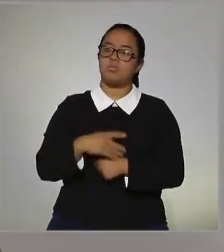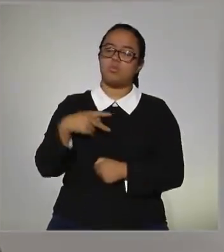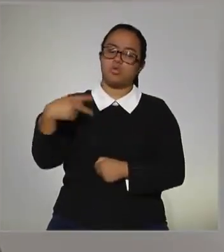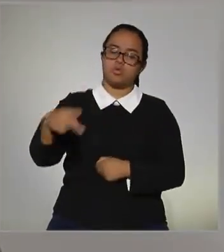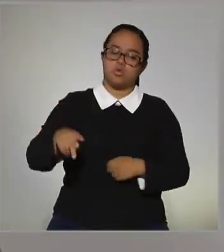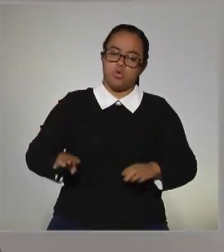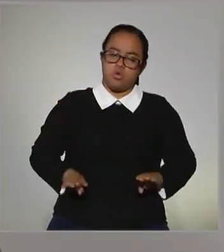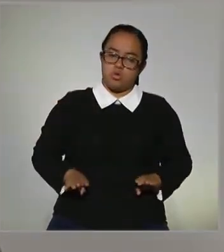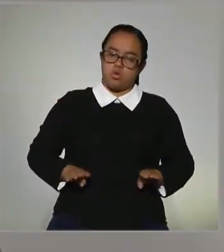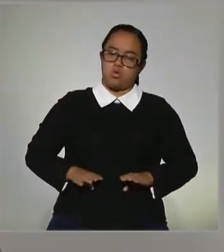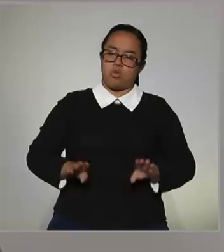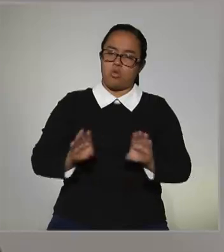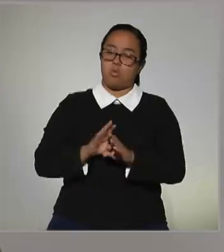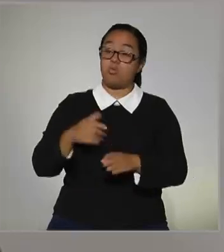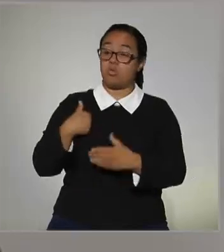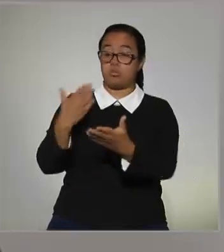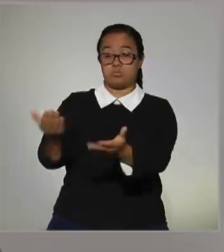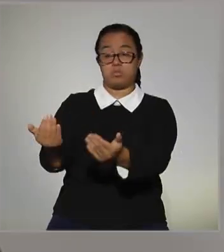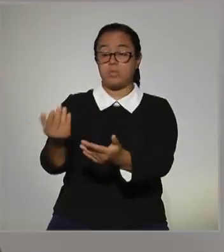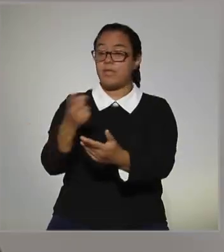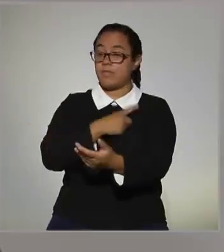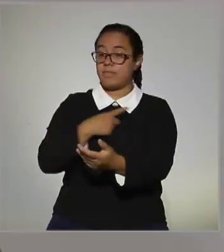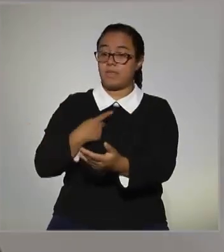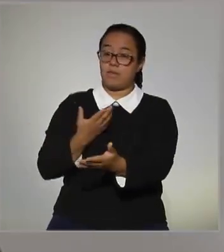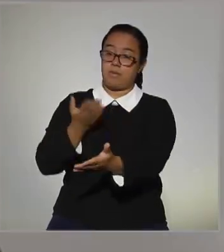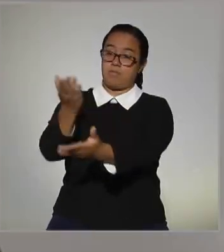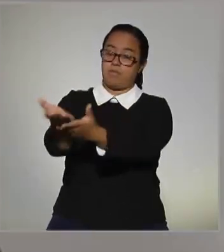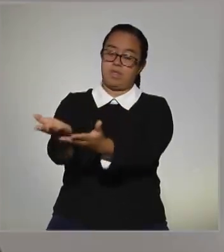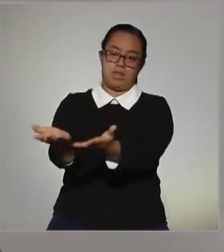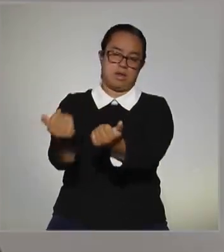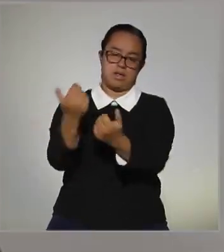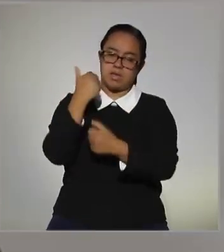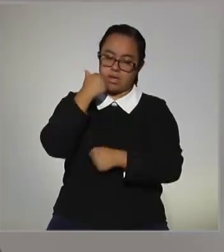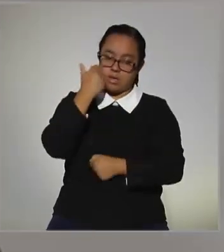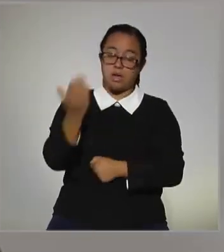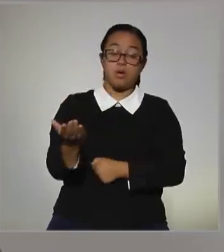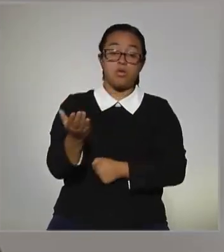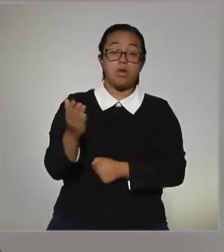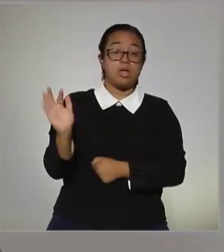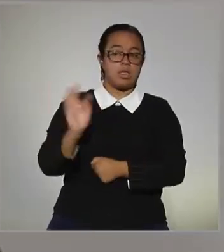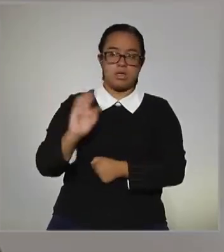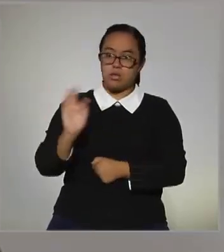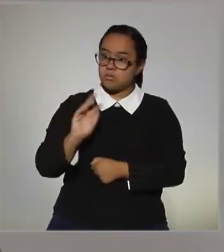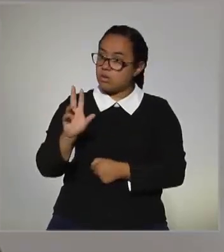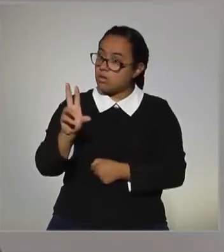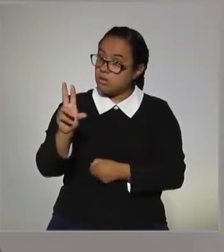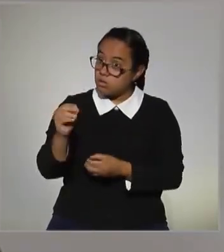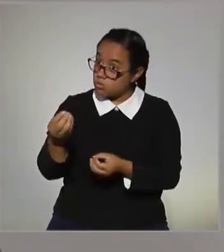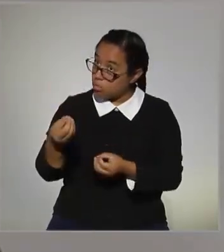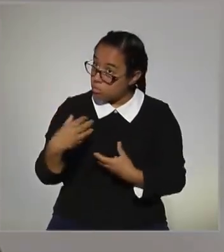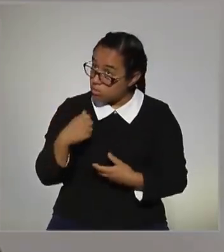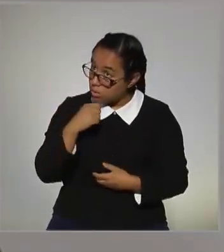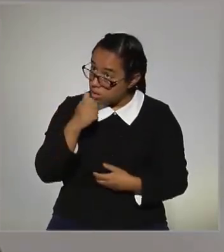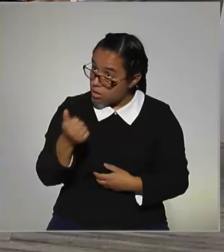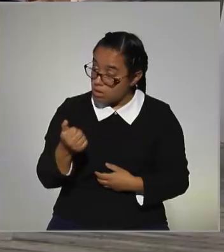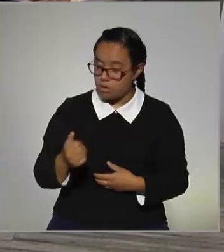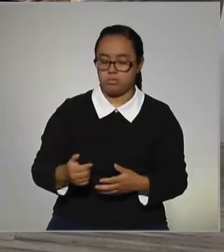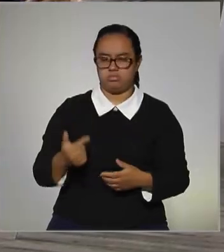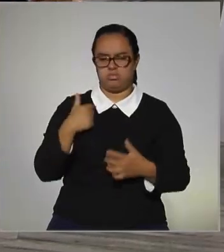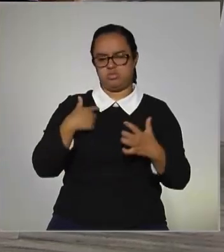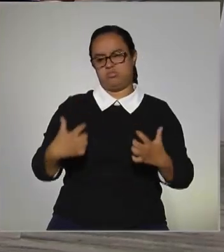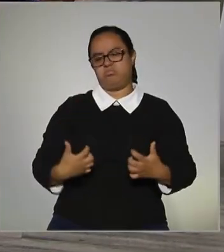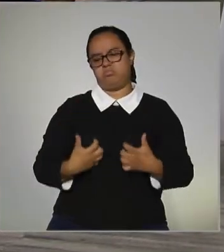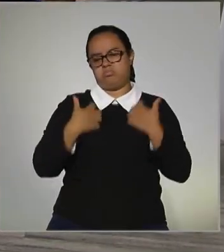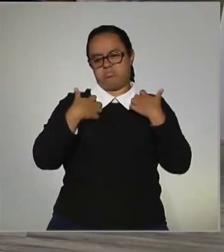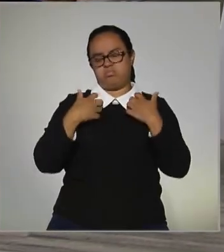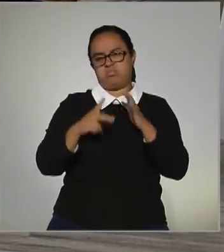posición demandante al otro. Es decir, hay algo que se le está demandando y que probablemente al no sentir que está siendo dado, entonces uno reacciona con ese